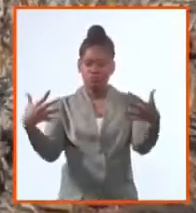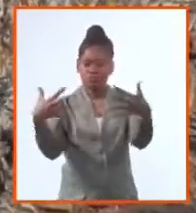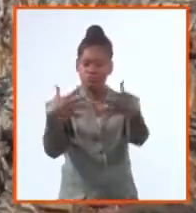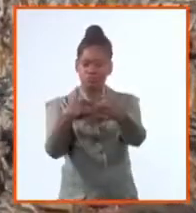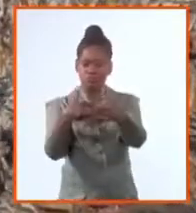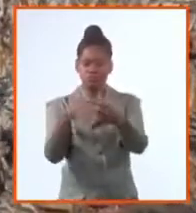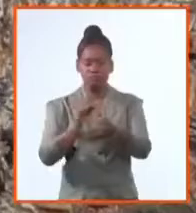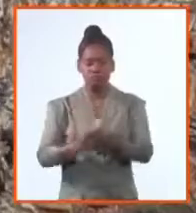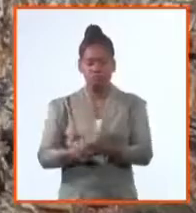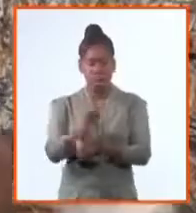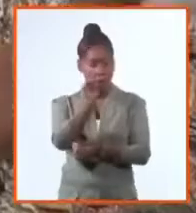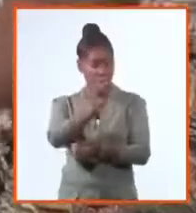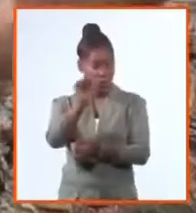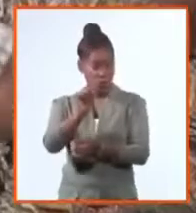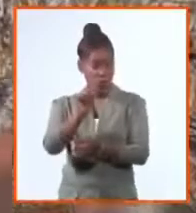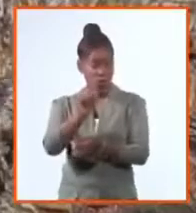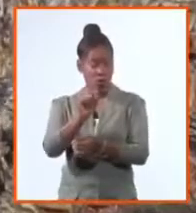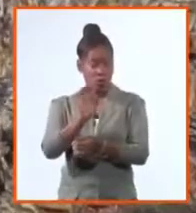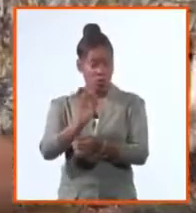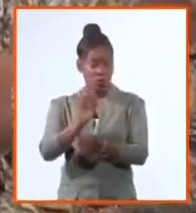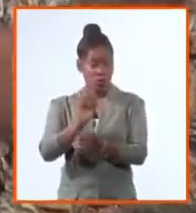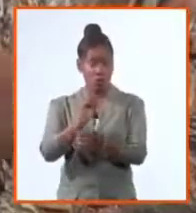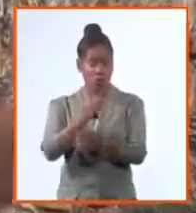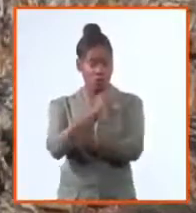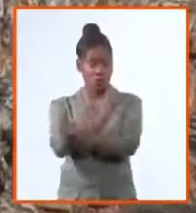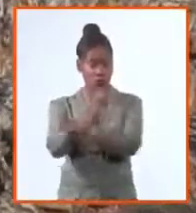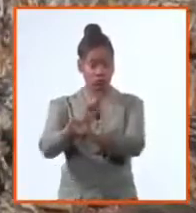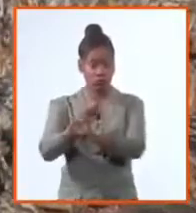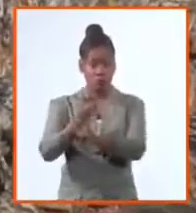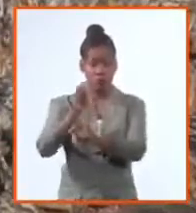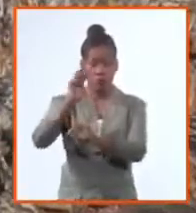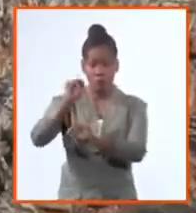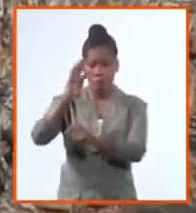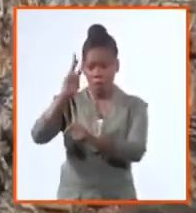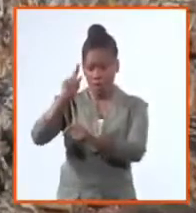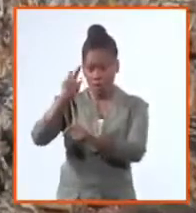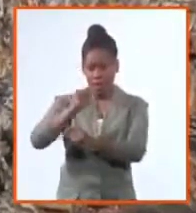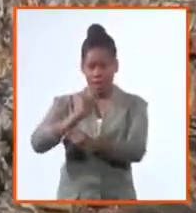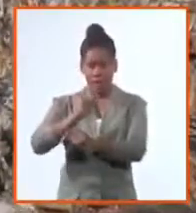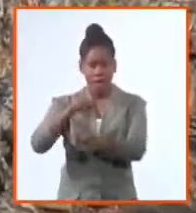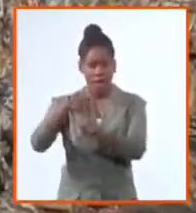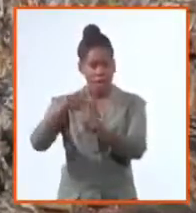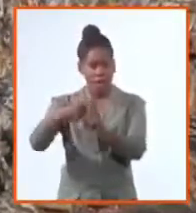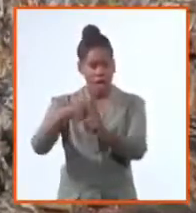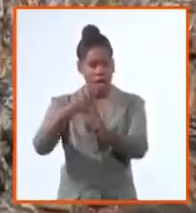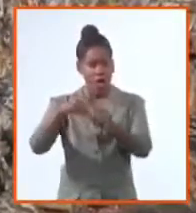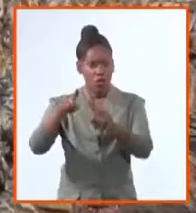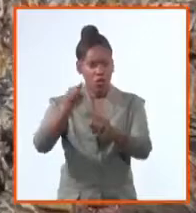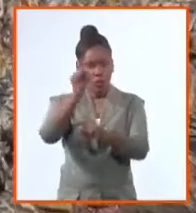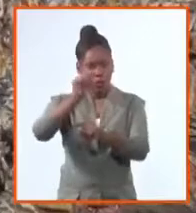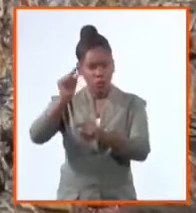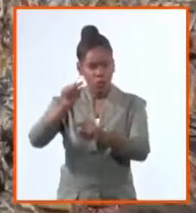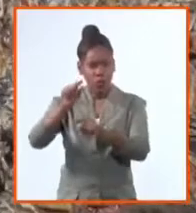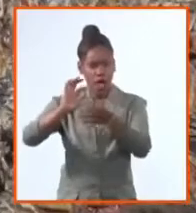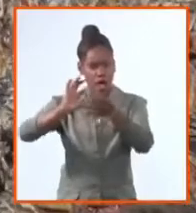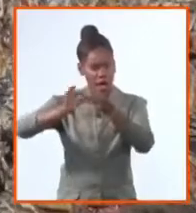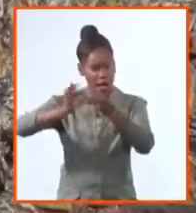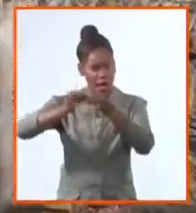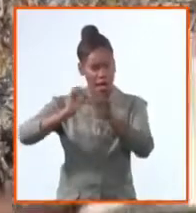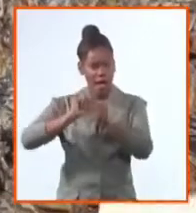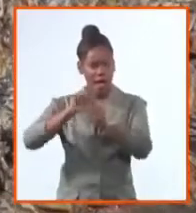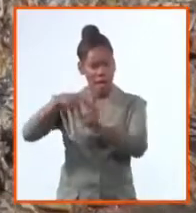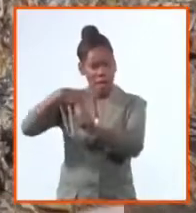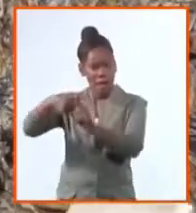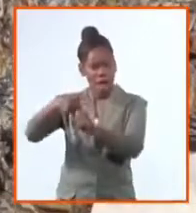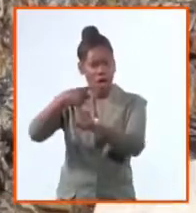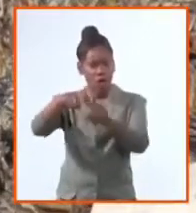a los matemáticos, para los modelos matemáticos, a los geógrafos, a la gente AJA para ver la cosa, el AJE por acá con el tema de la movilidad por los